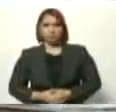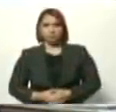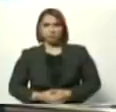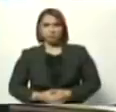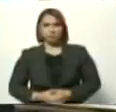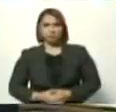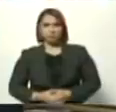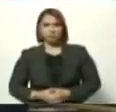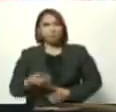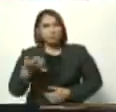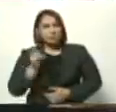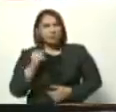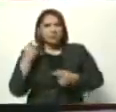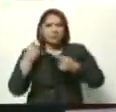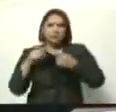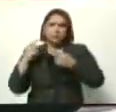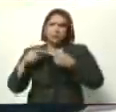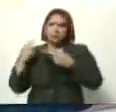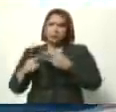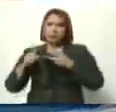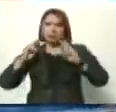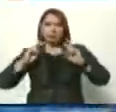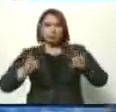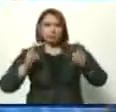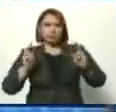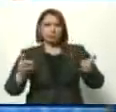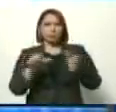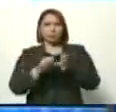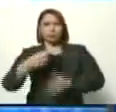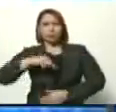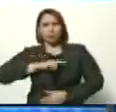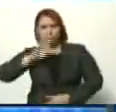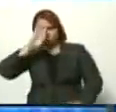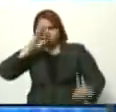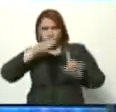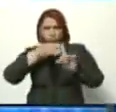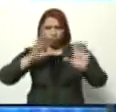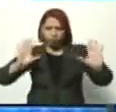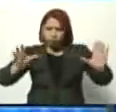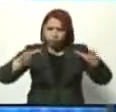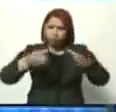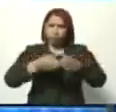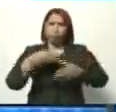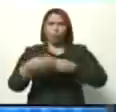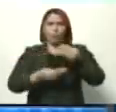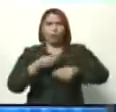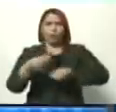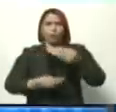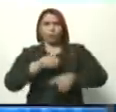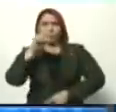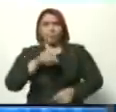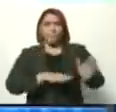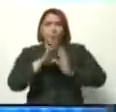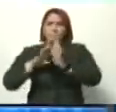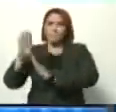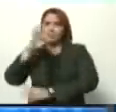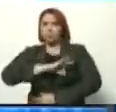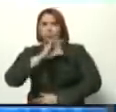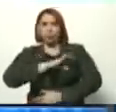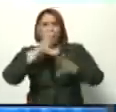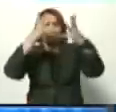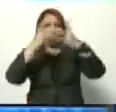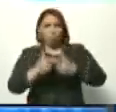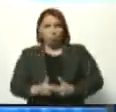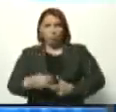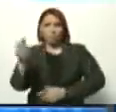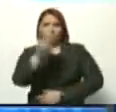Hay otras áreas donde nosotros podemos concentrar, como lo hemos hecho, y es el desarrollo socioproductivo de Venezuela